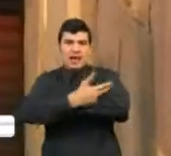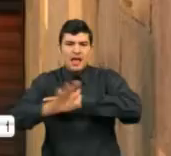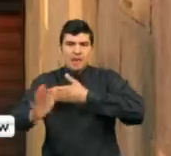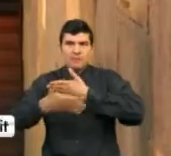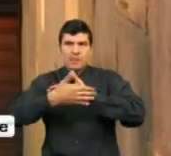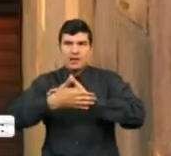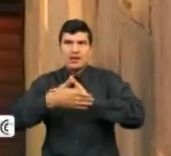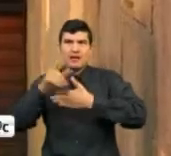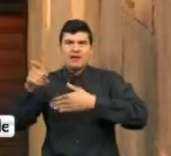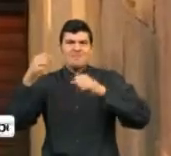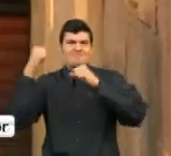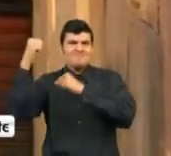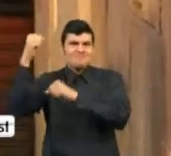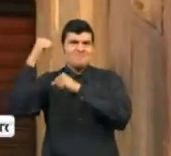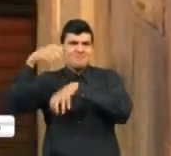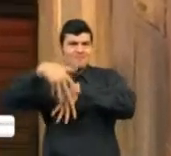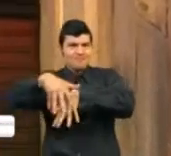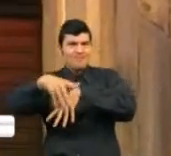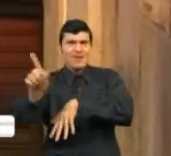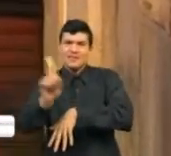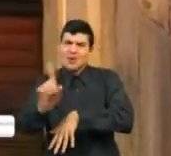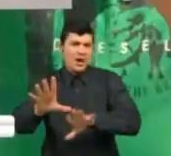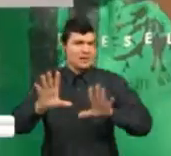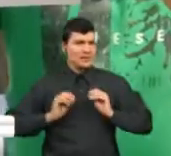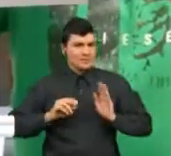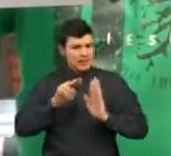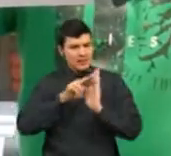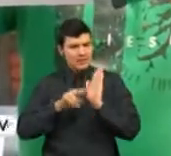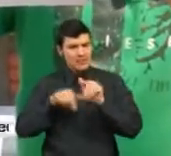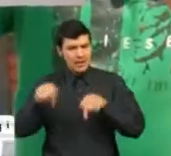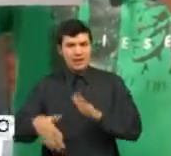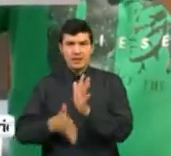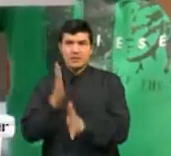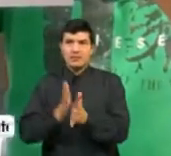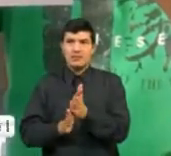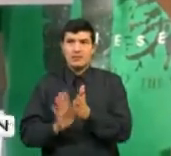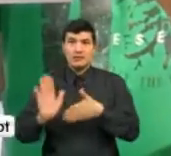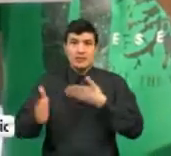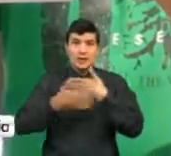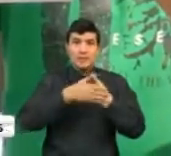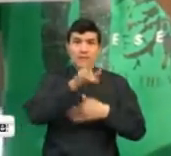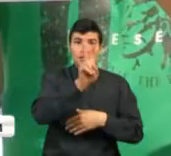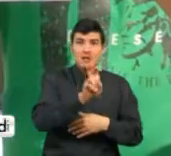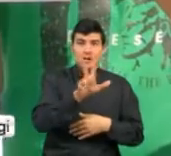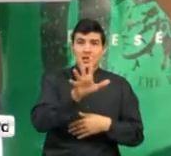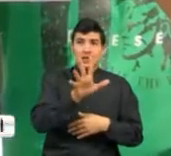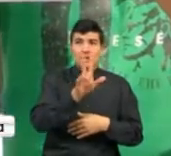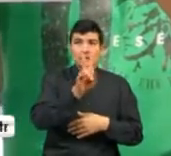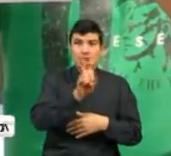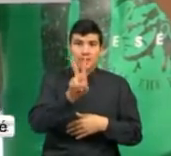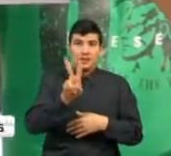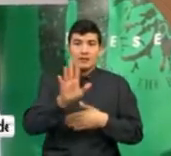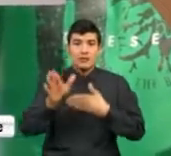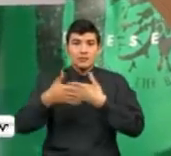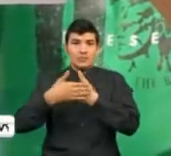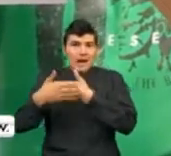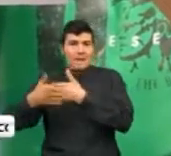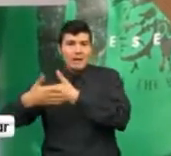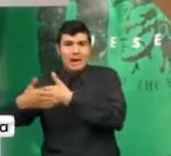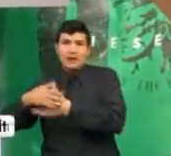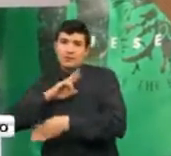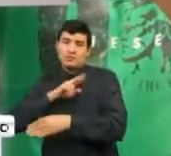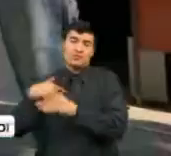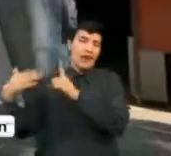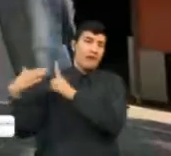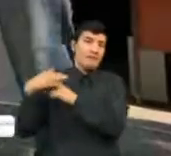puertas como protesta a la medida del pico y placa. Cerramos 72 de los parqueaderos de la zona centro, de los que nos hemos venido viendo afectados últimamente